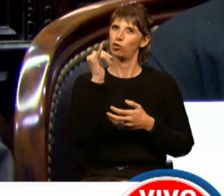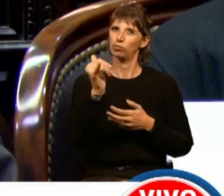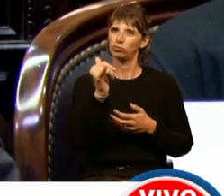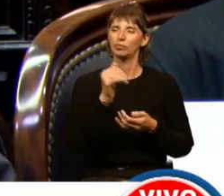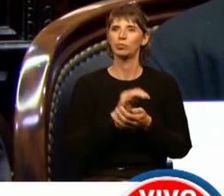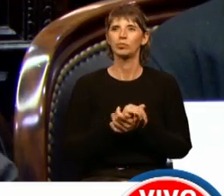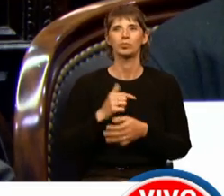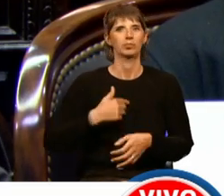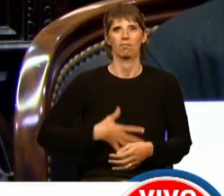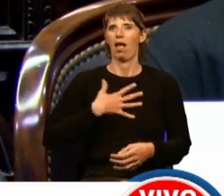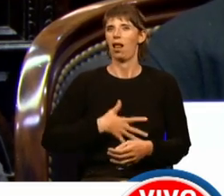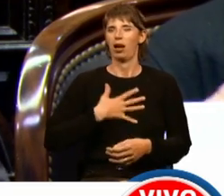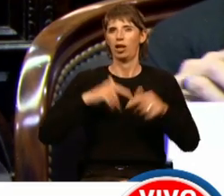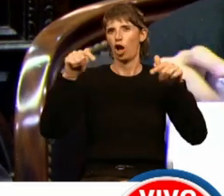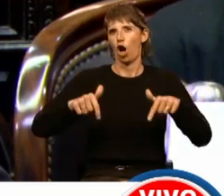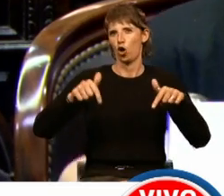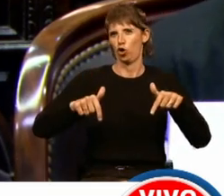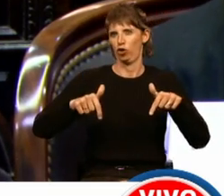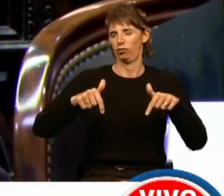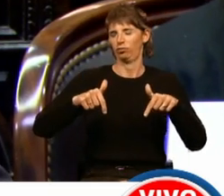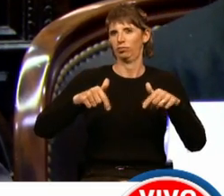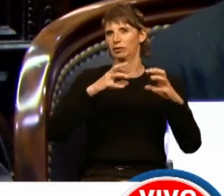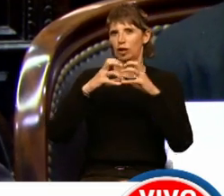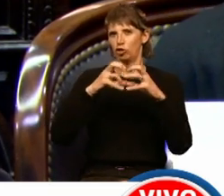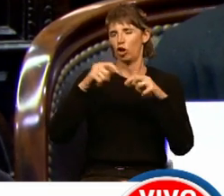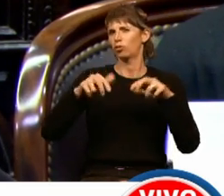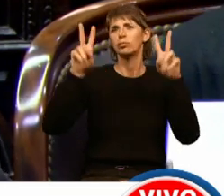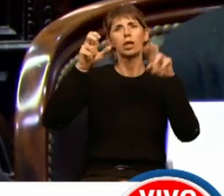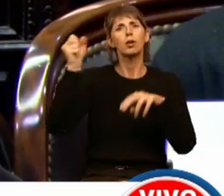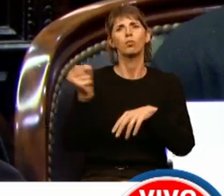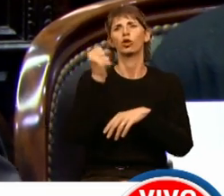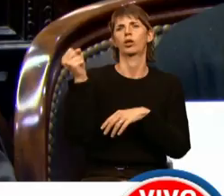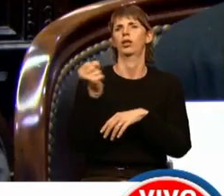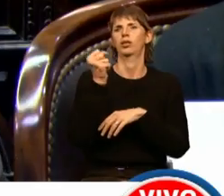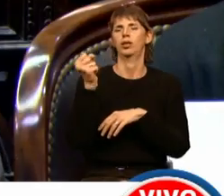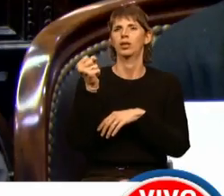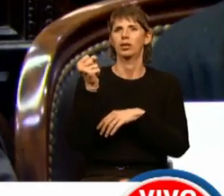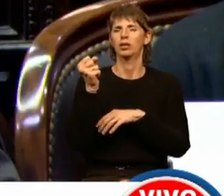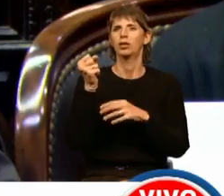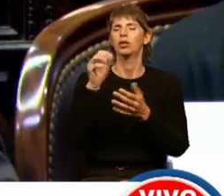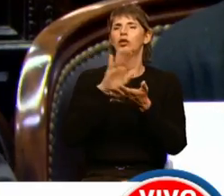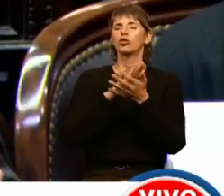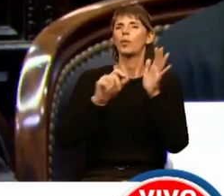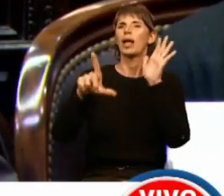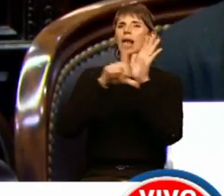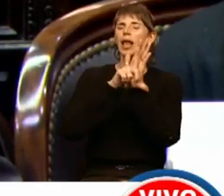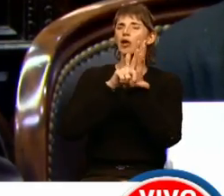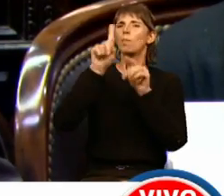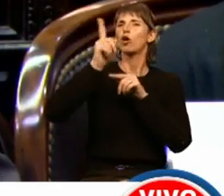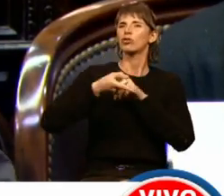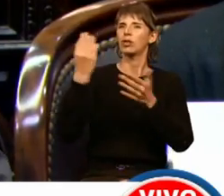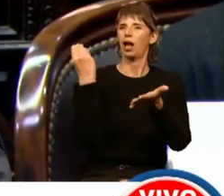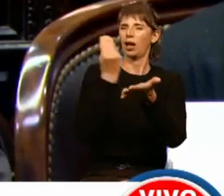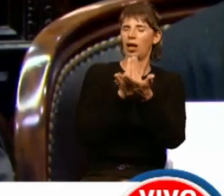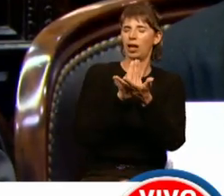para para mí poder estar hoy en esta sesión tratando temas tan importantes como lo es la ley de cupo laboral travesti